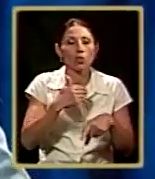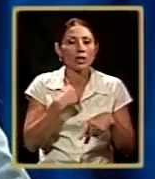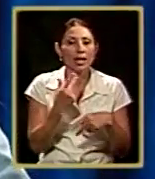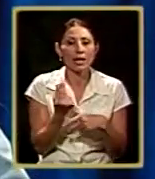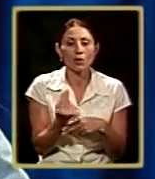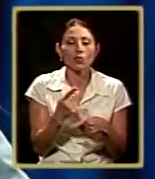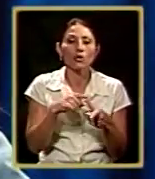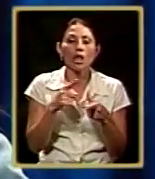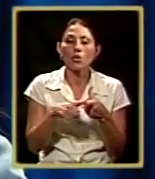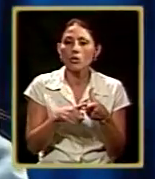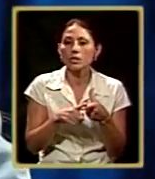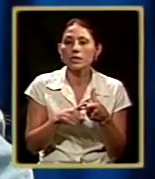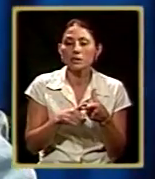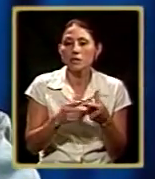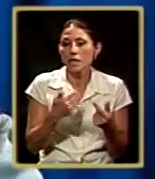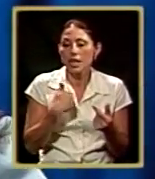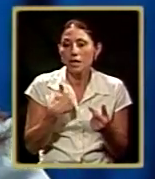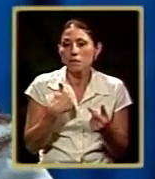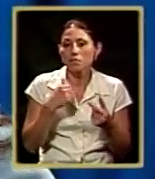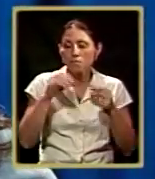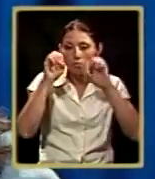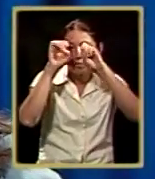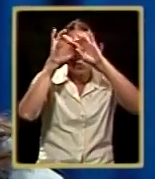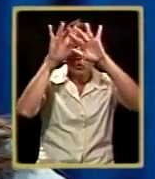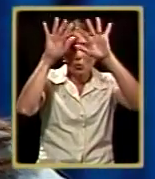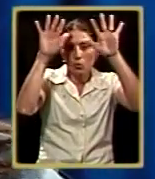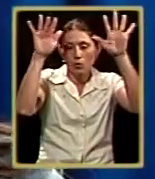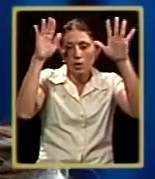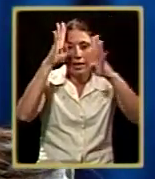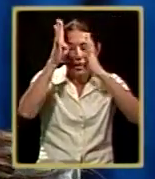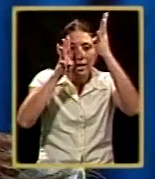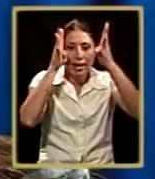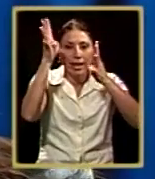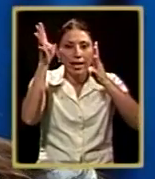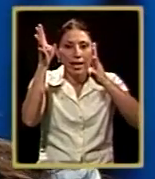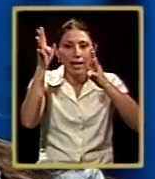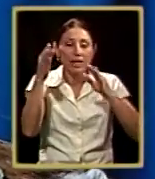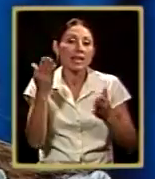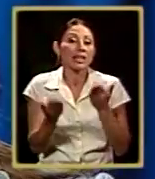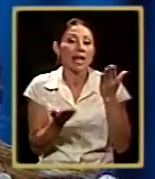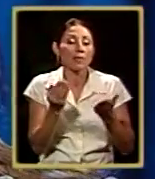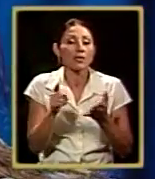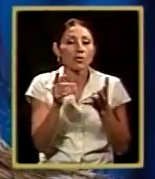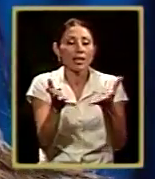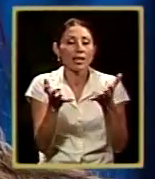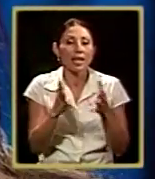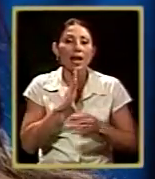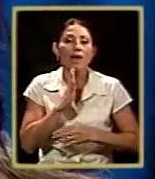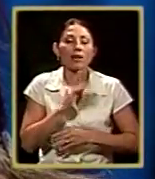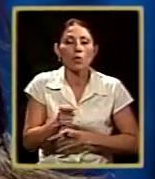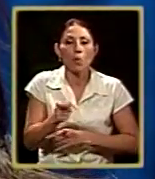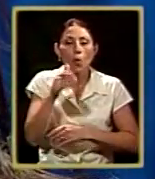pero también, y tal vez, no sé si quiere elaborar un poco sobre el tema de estos jóvenes